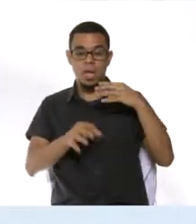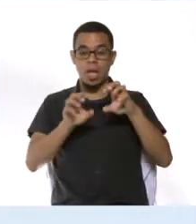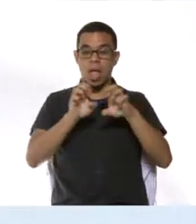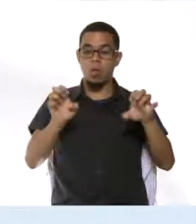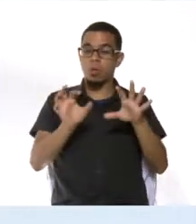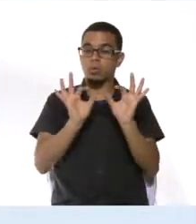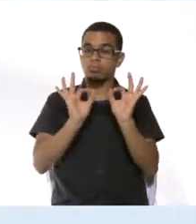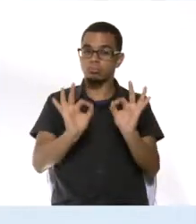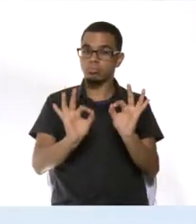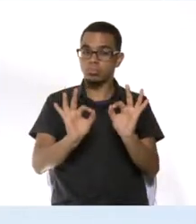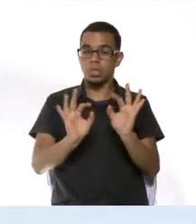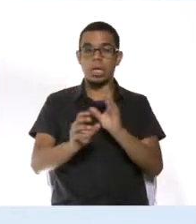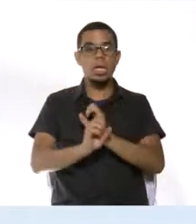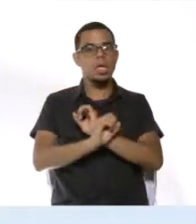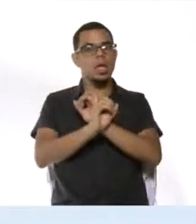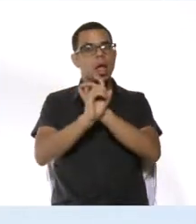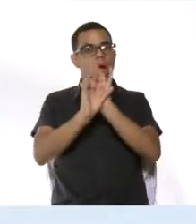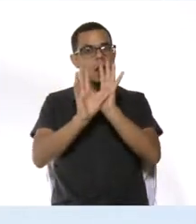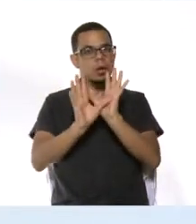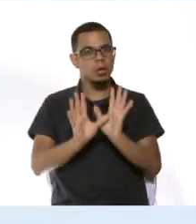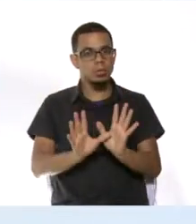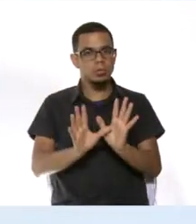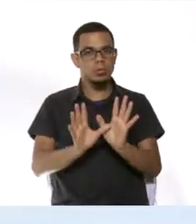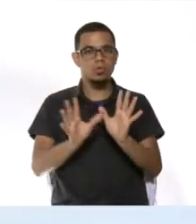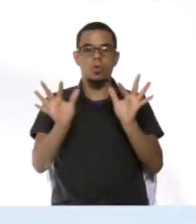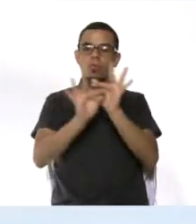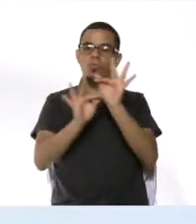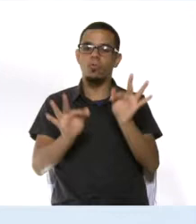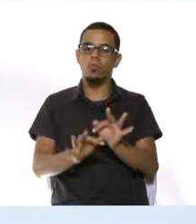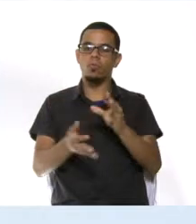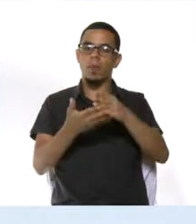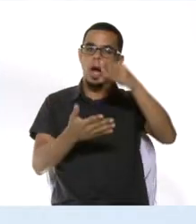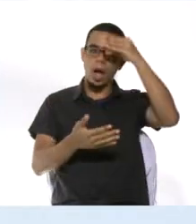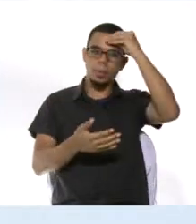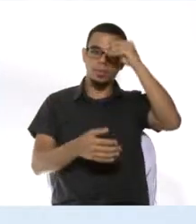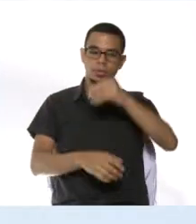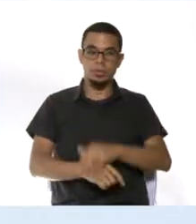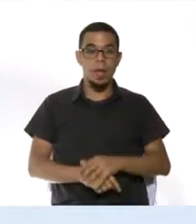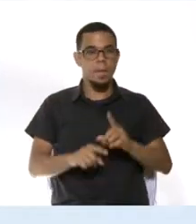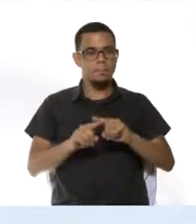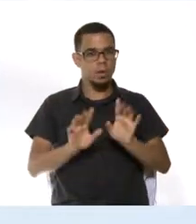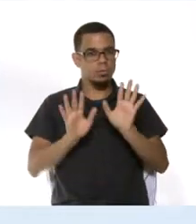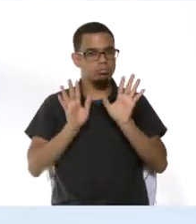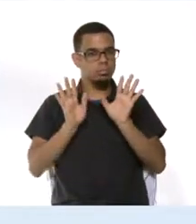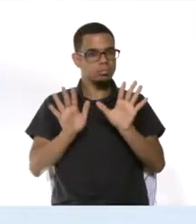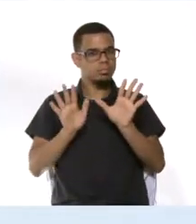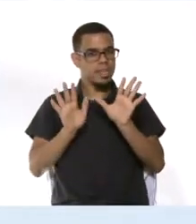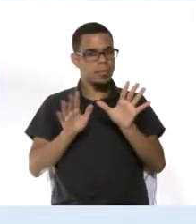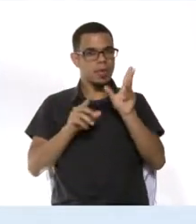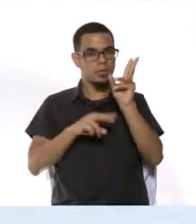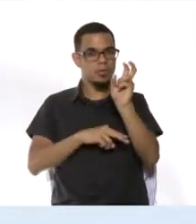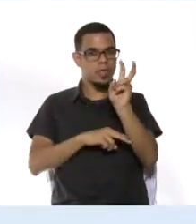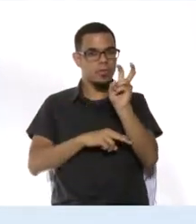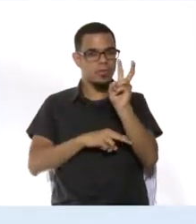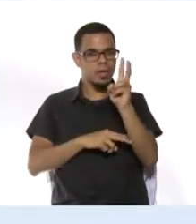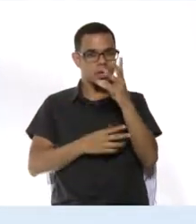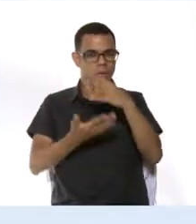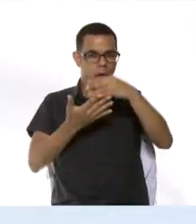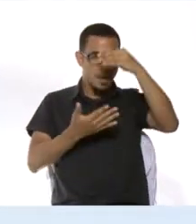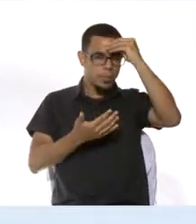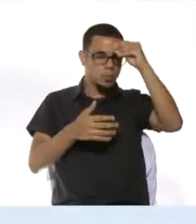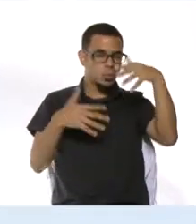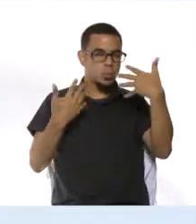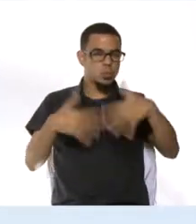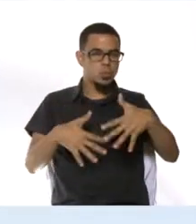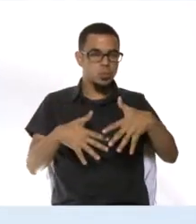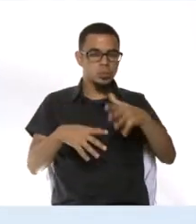educación especial y por supuesto nuestro RPA. Pero antes de continuar con lo que se viene en este viernes de cultura y